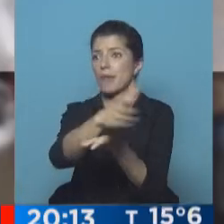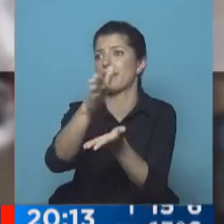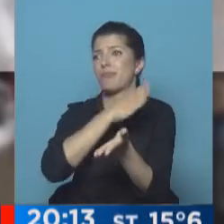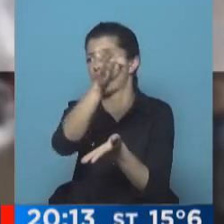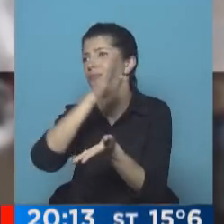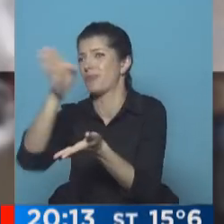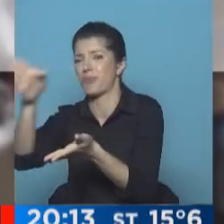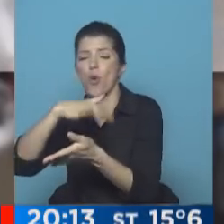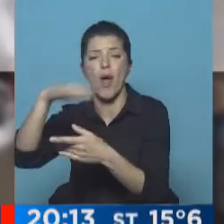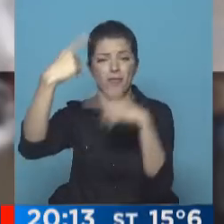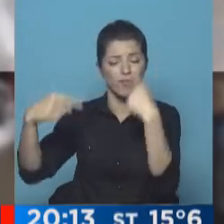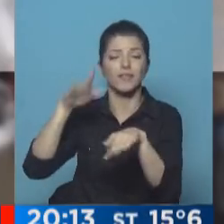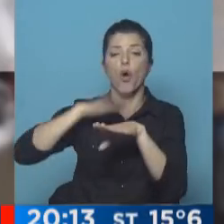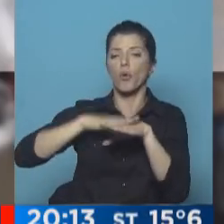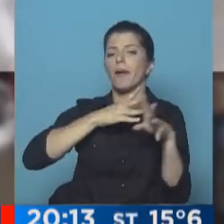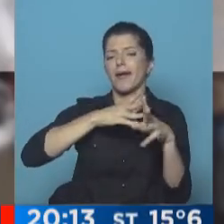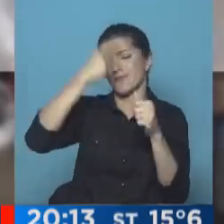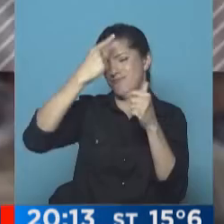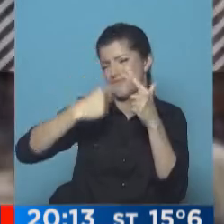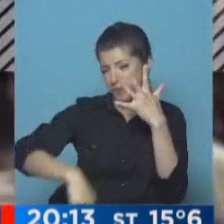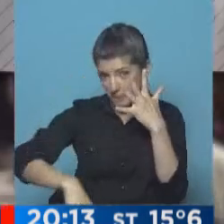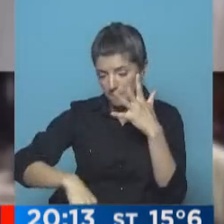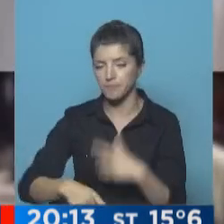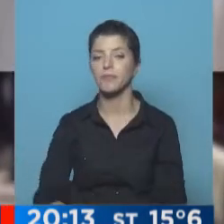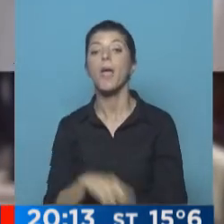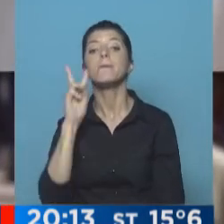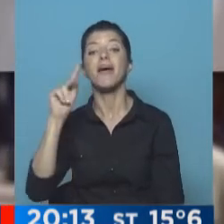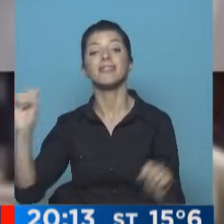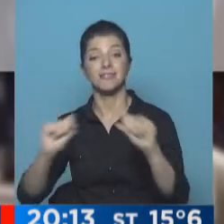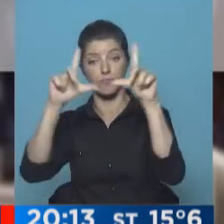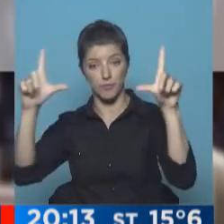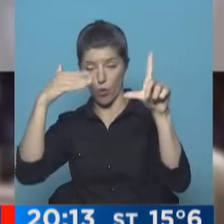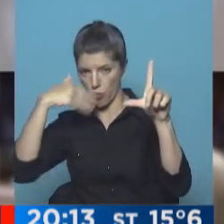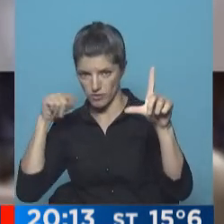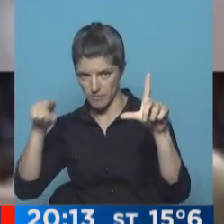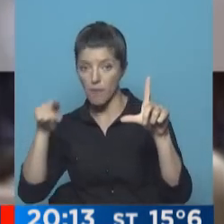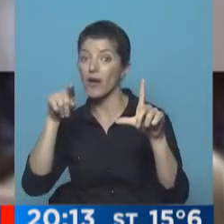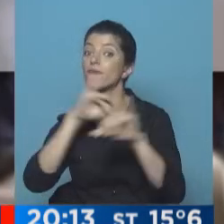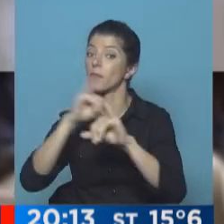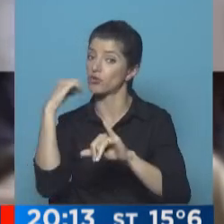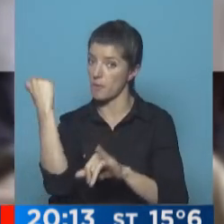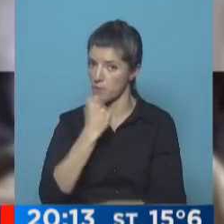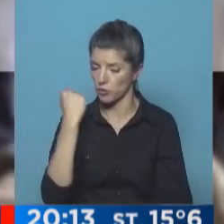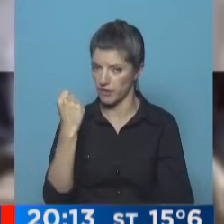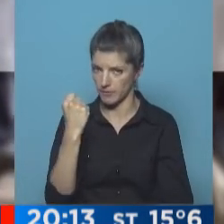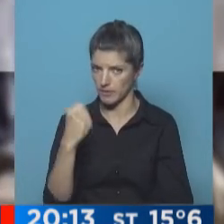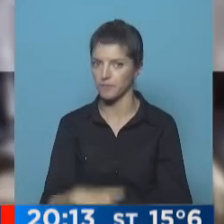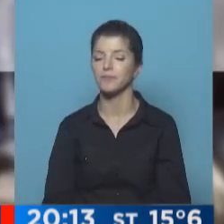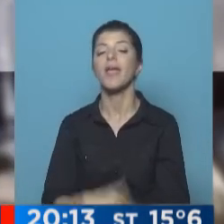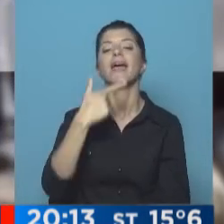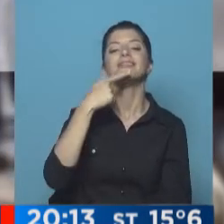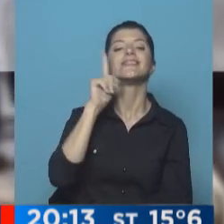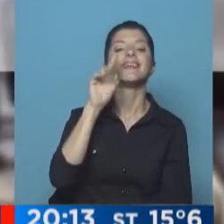diferentes lugares del planeta y vamos a ver la tercera y última placa porque hay algunos datos importantes que tienen que ver ahora con